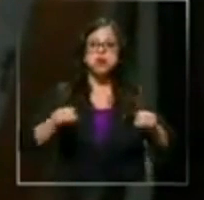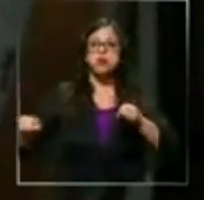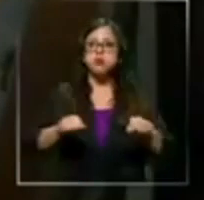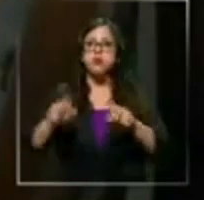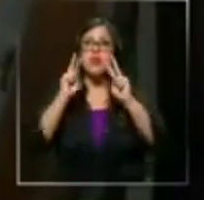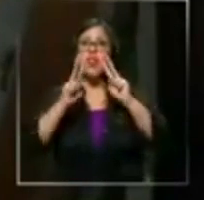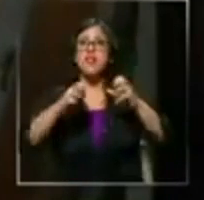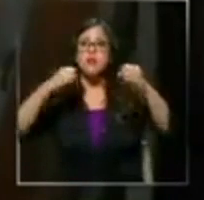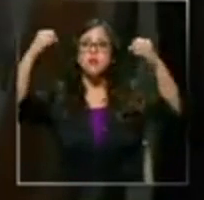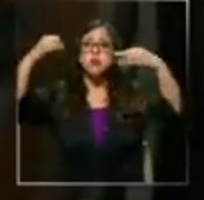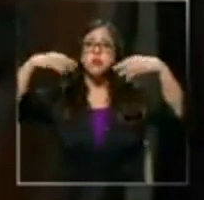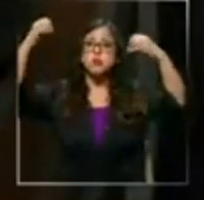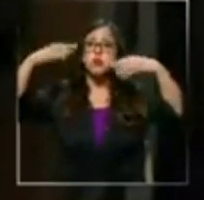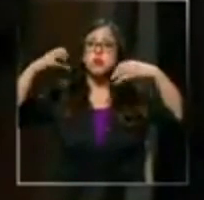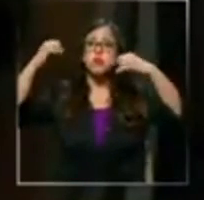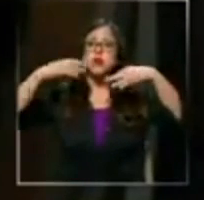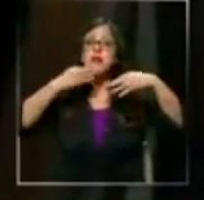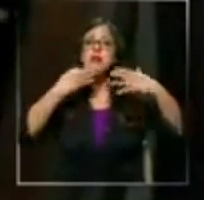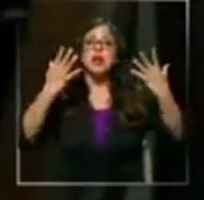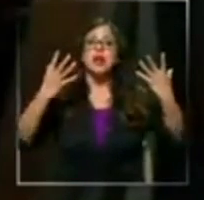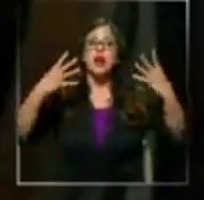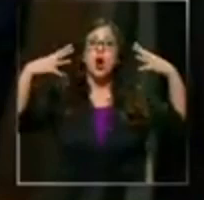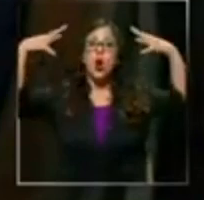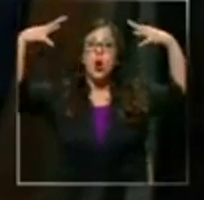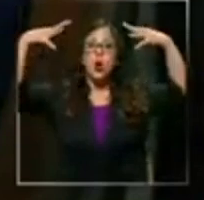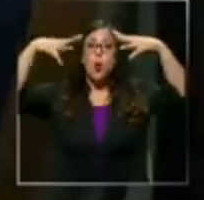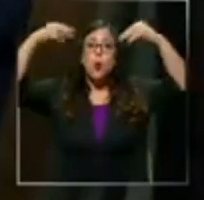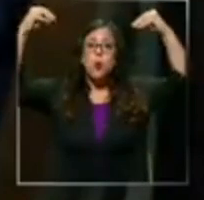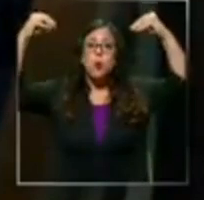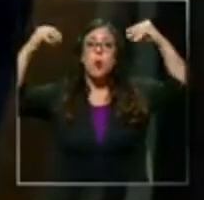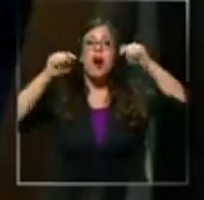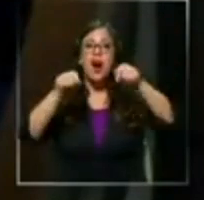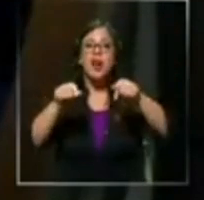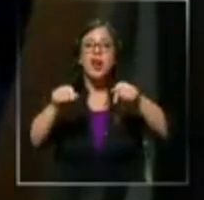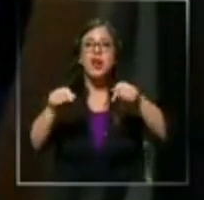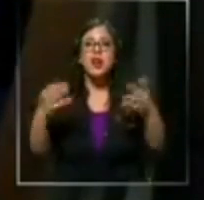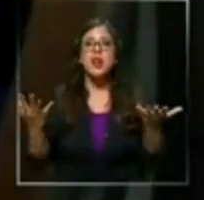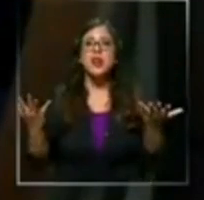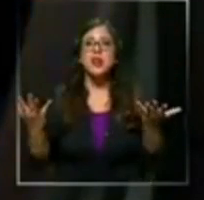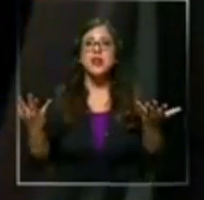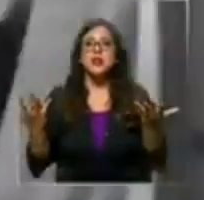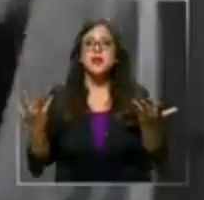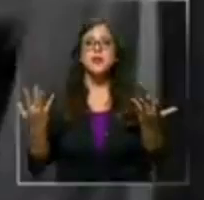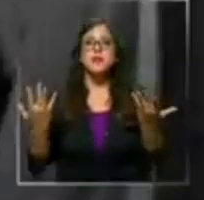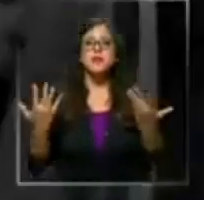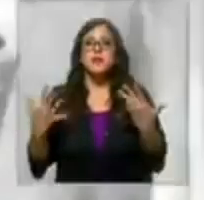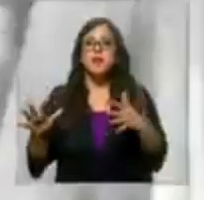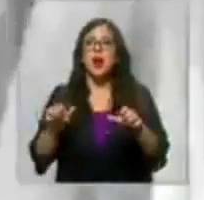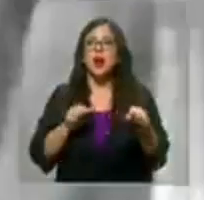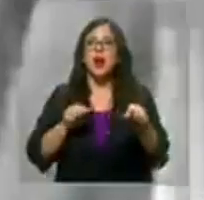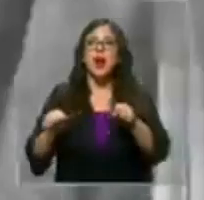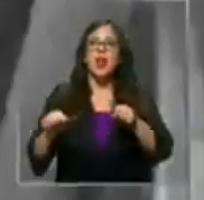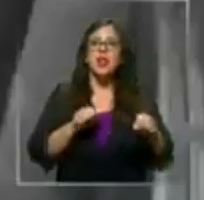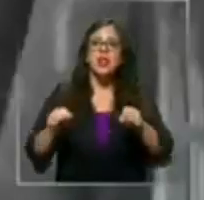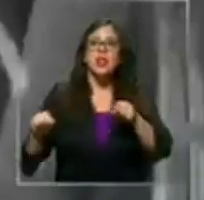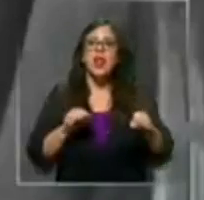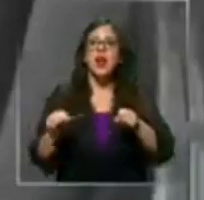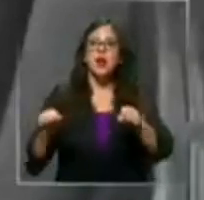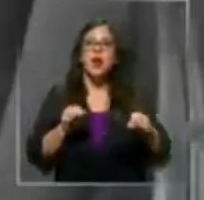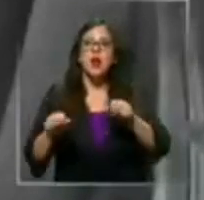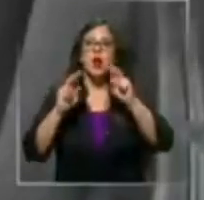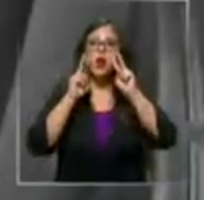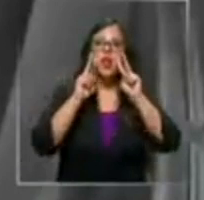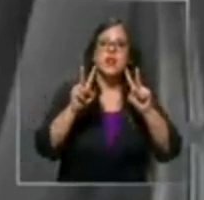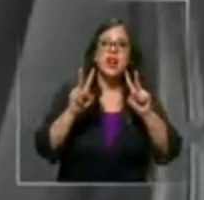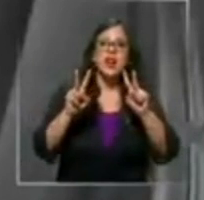los chispazos, las luces, cómo se comienzan a apagar. Esto tiene que ver con que ya había un temblor primero creciente, y luego comienza a verse